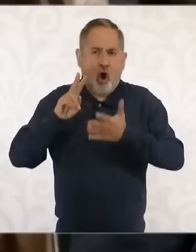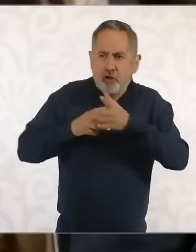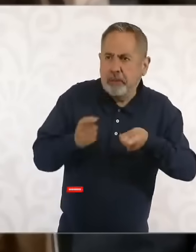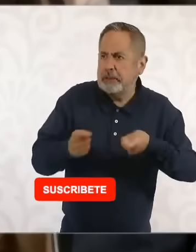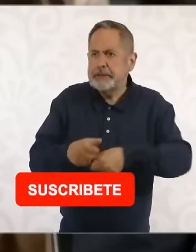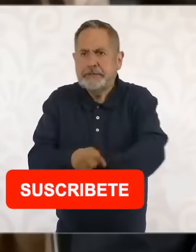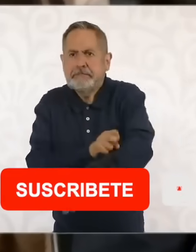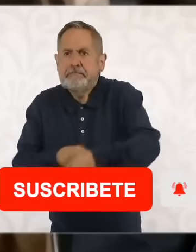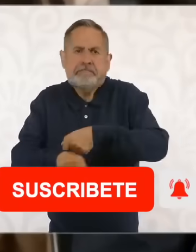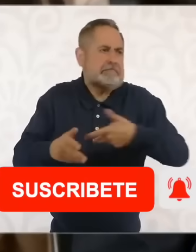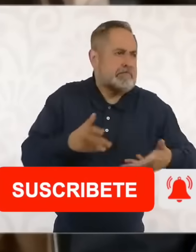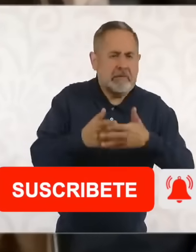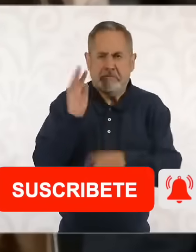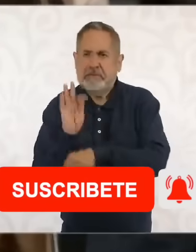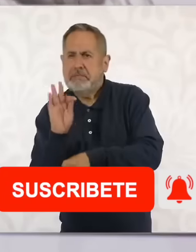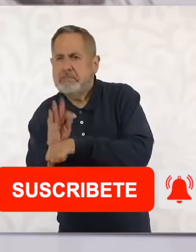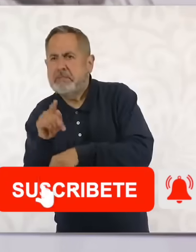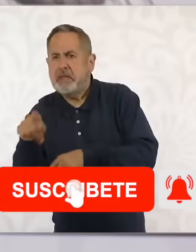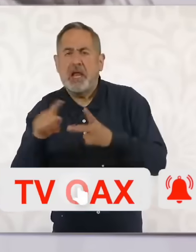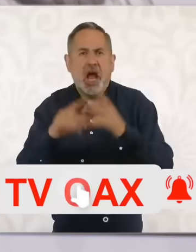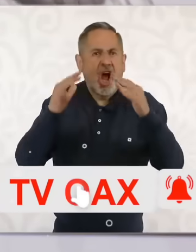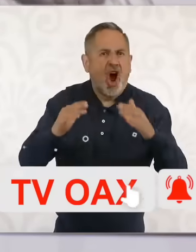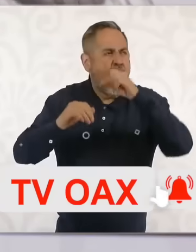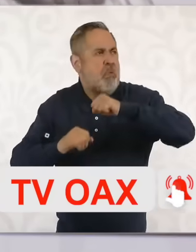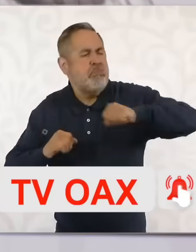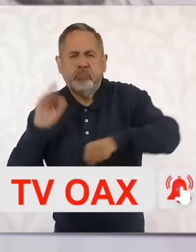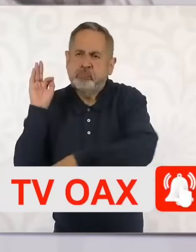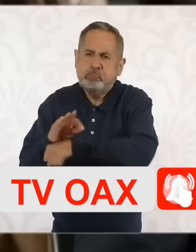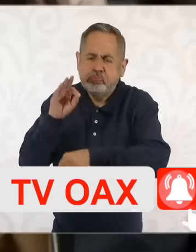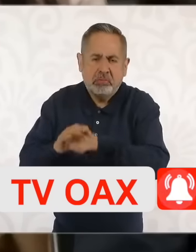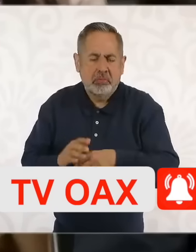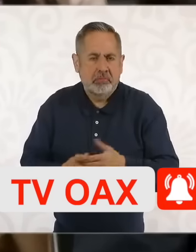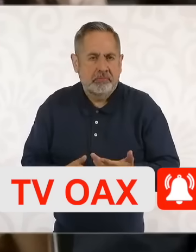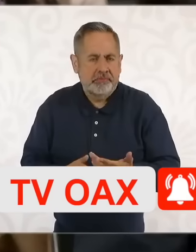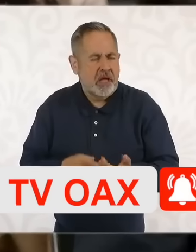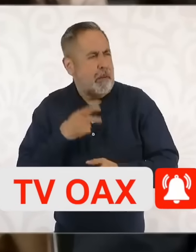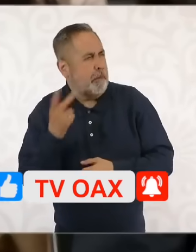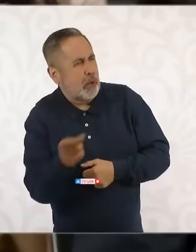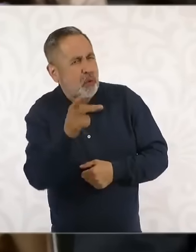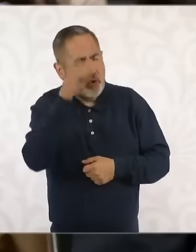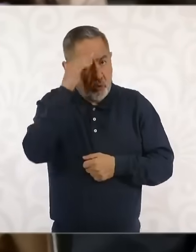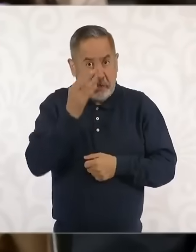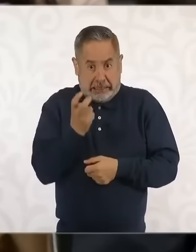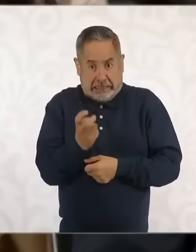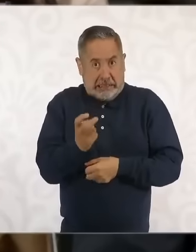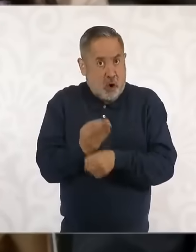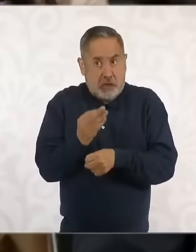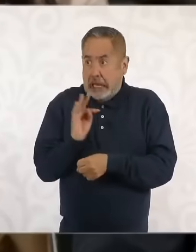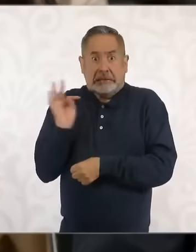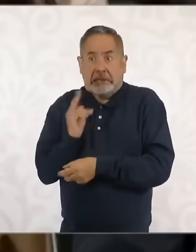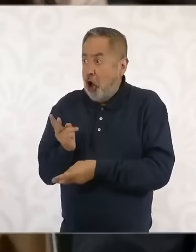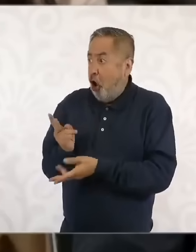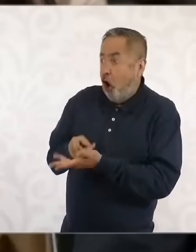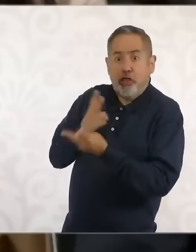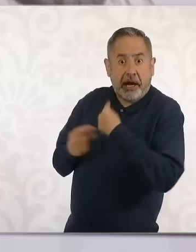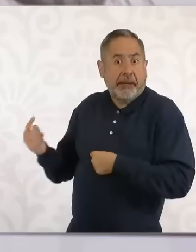defender pues defender su investidura. Sí. Así es. ¿Considera que esta es una situación en la cual él podría